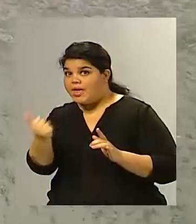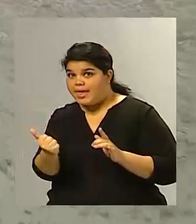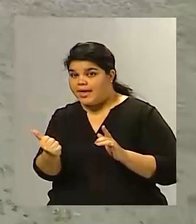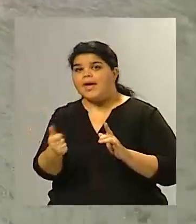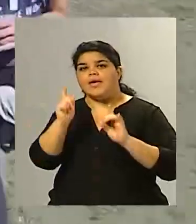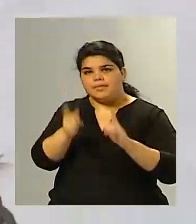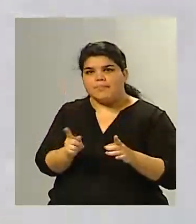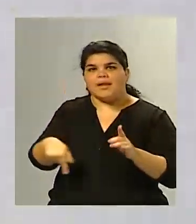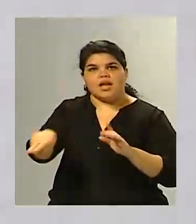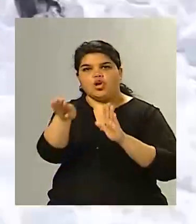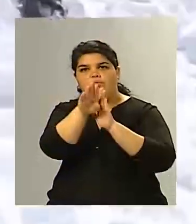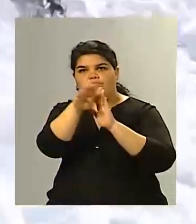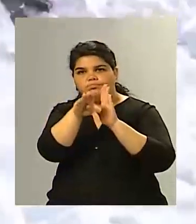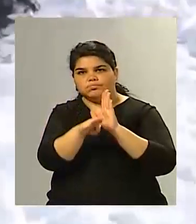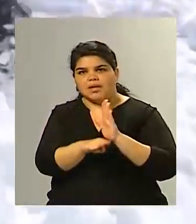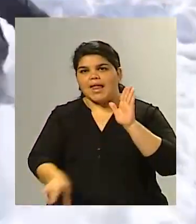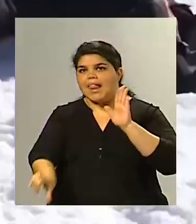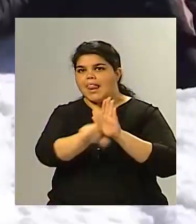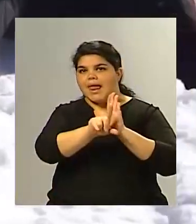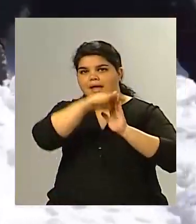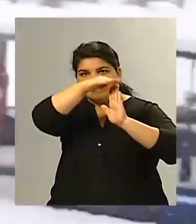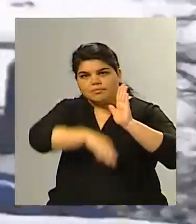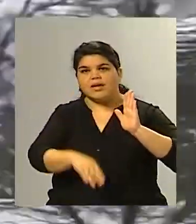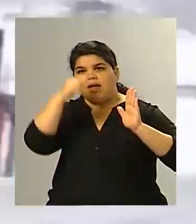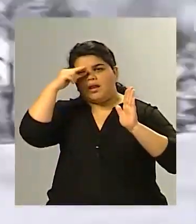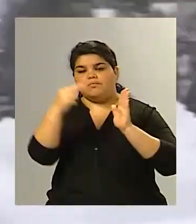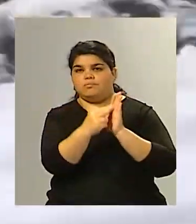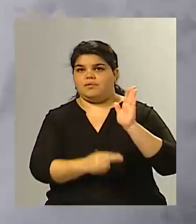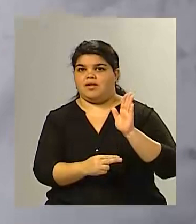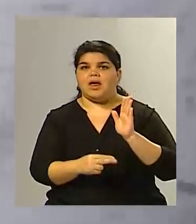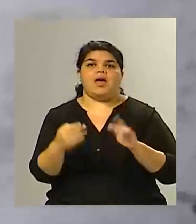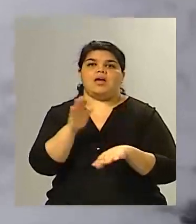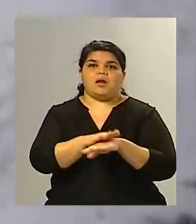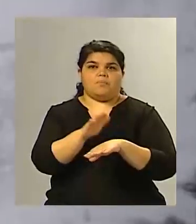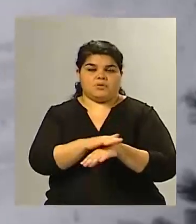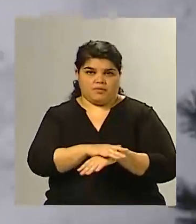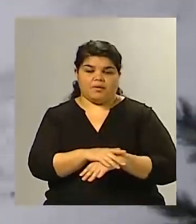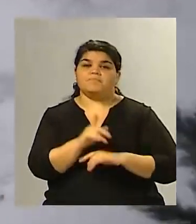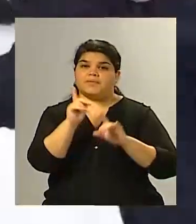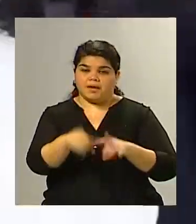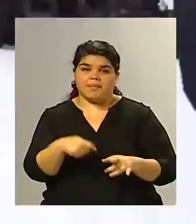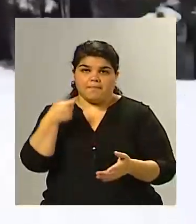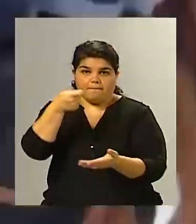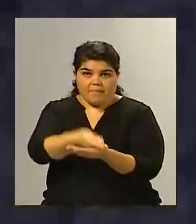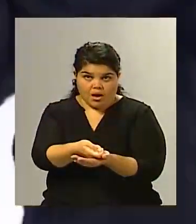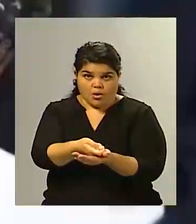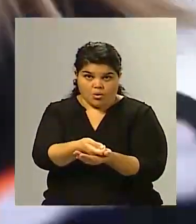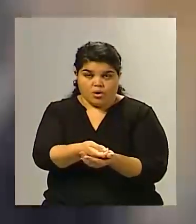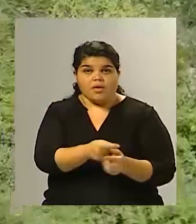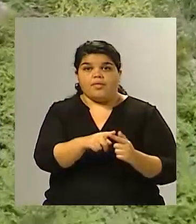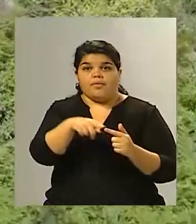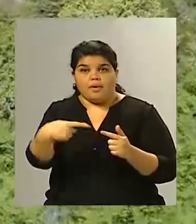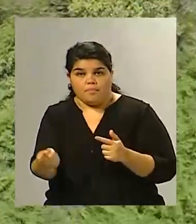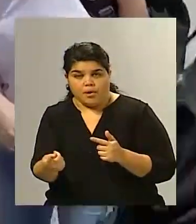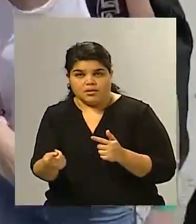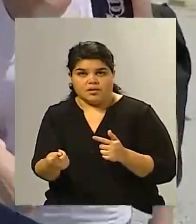garantizar responsabilidad a la hora de viajar. Primero, obviamente, lo que hay que abonar por el viaje y después esto